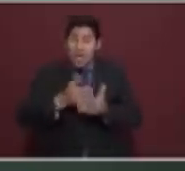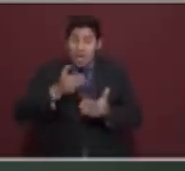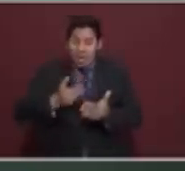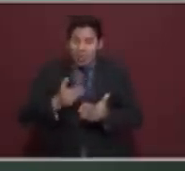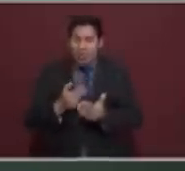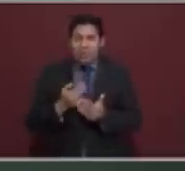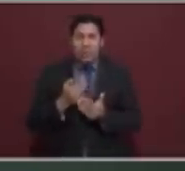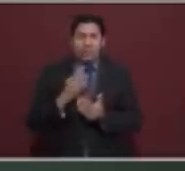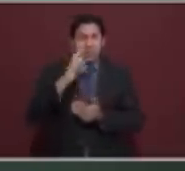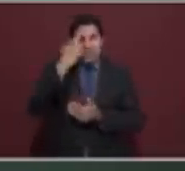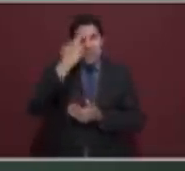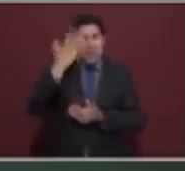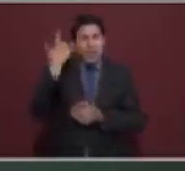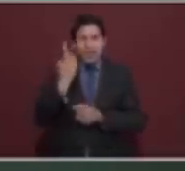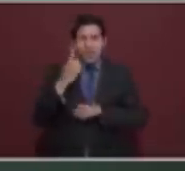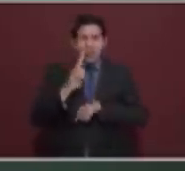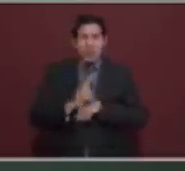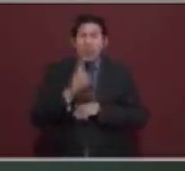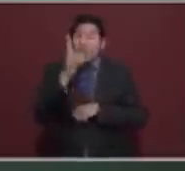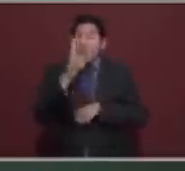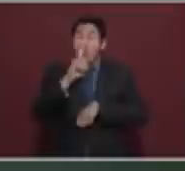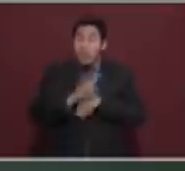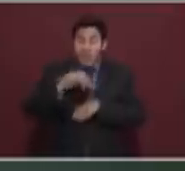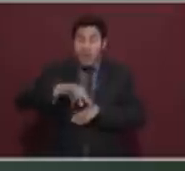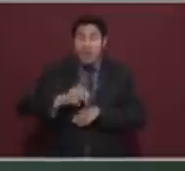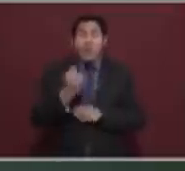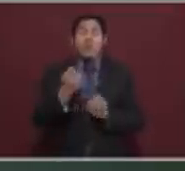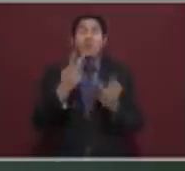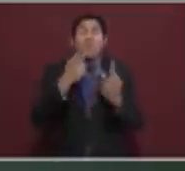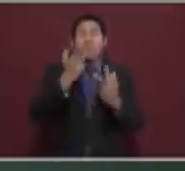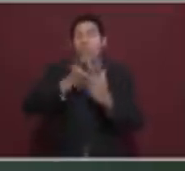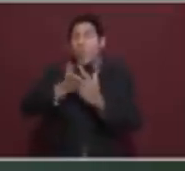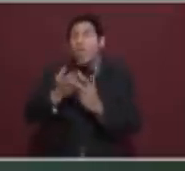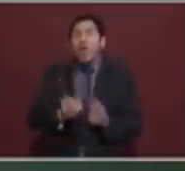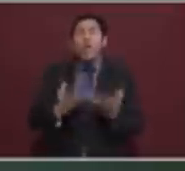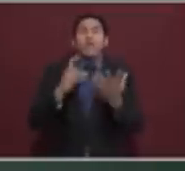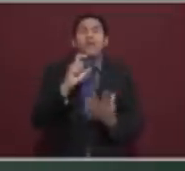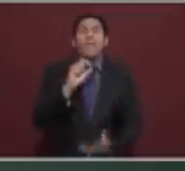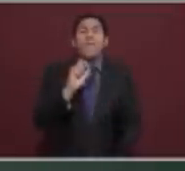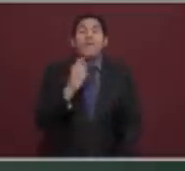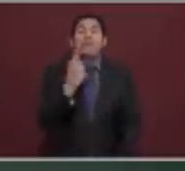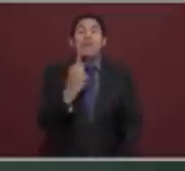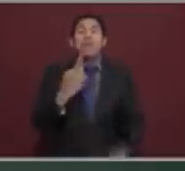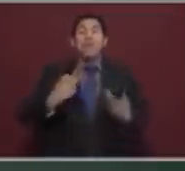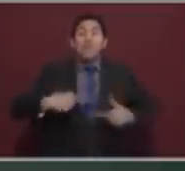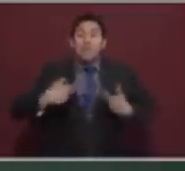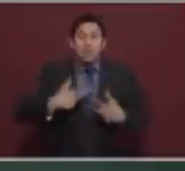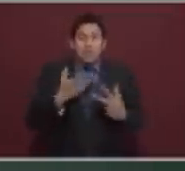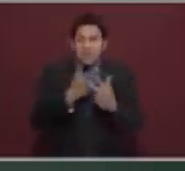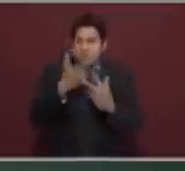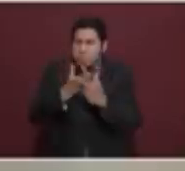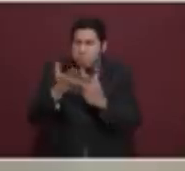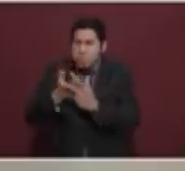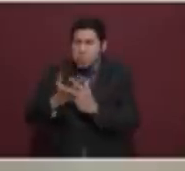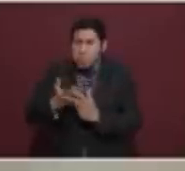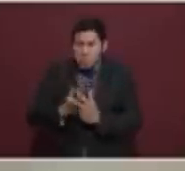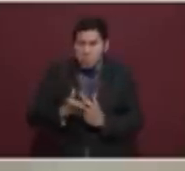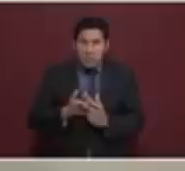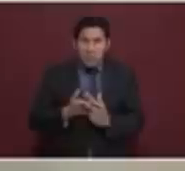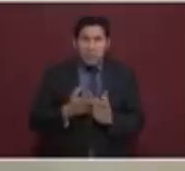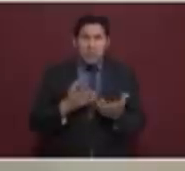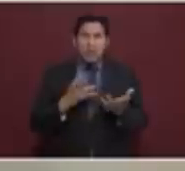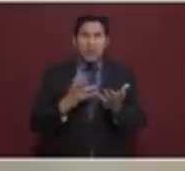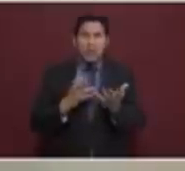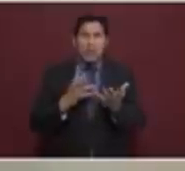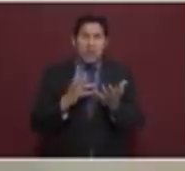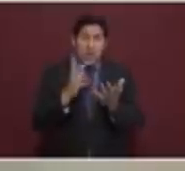en tijuana se cometieron en un solo día 21 homicidios ese día el señor presidente tomó la decisión